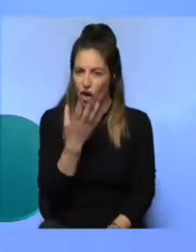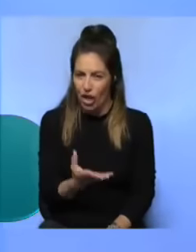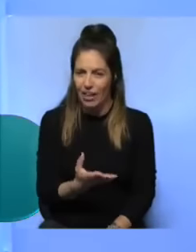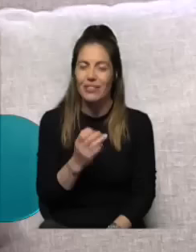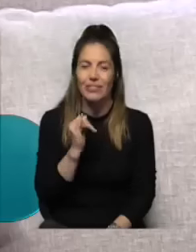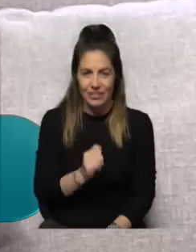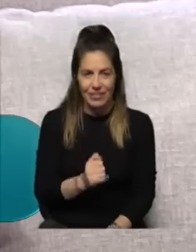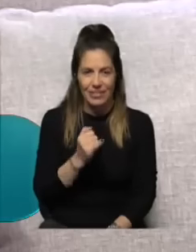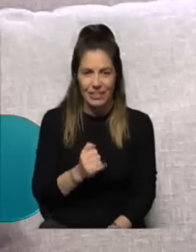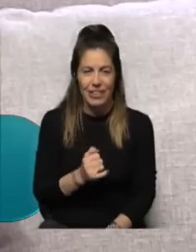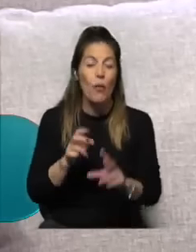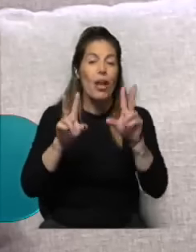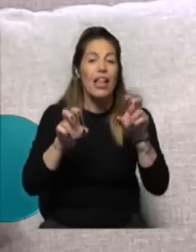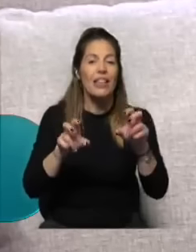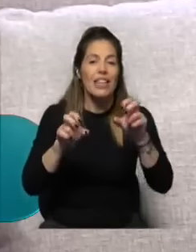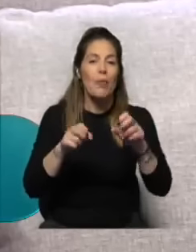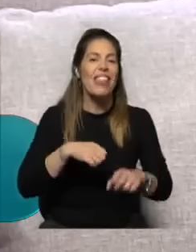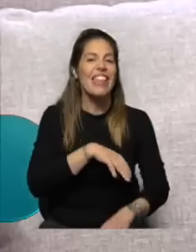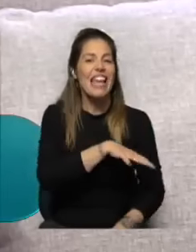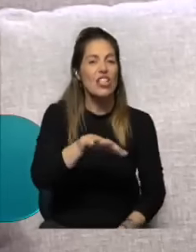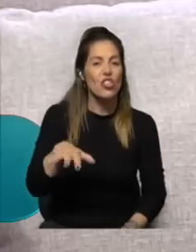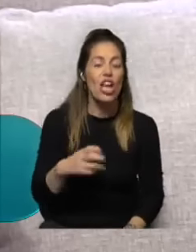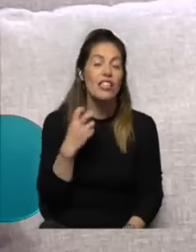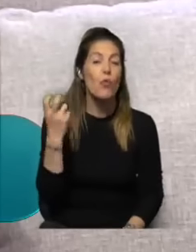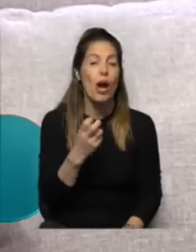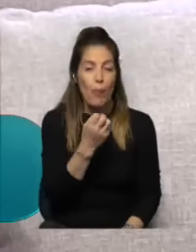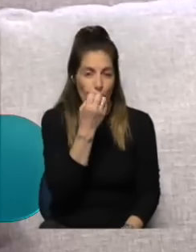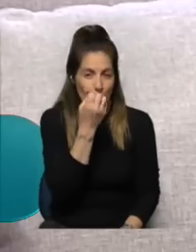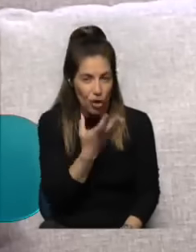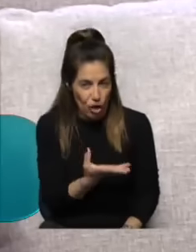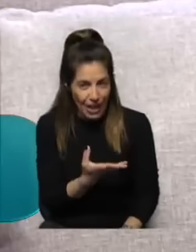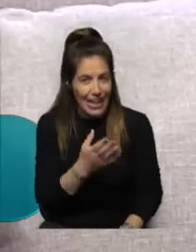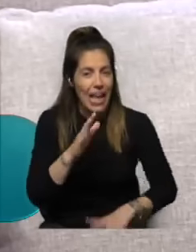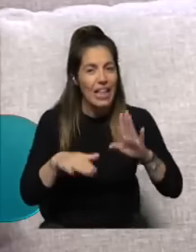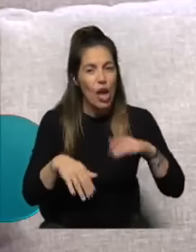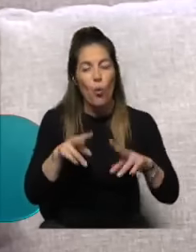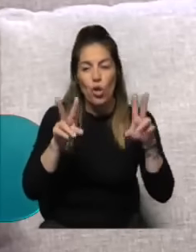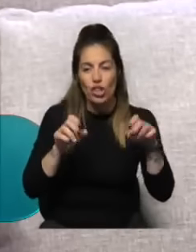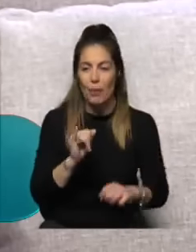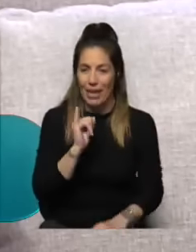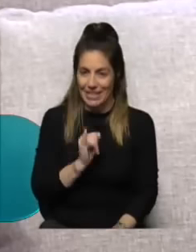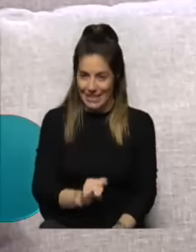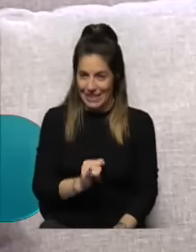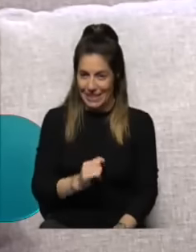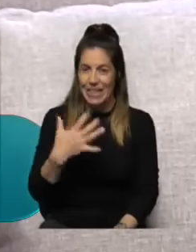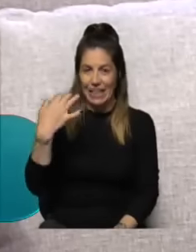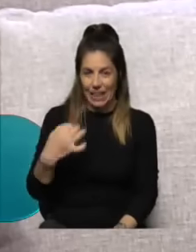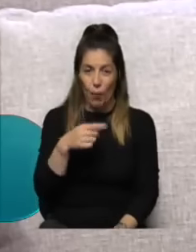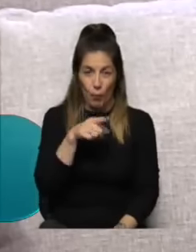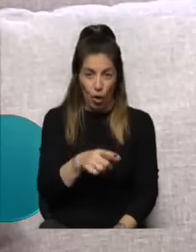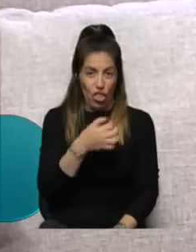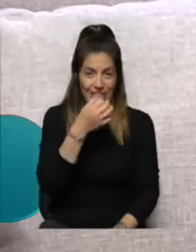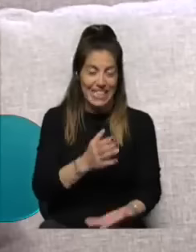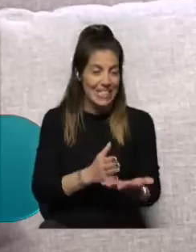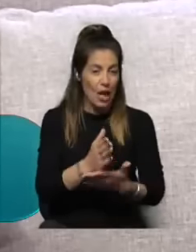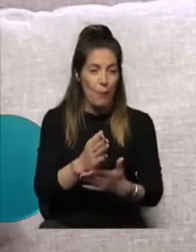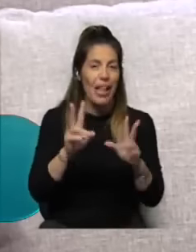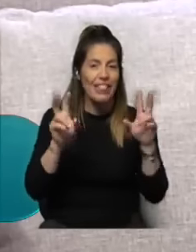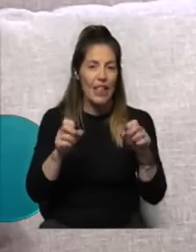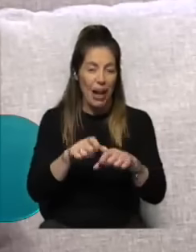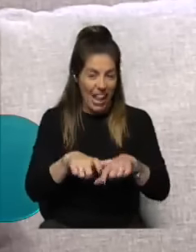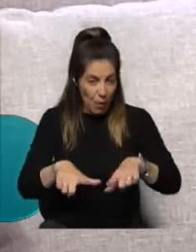a tomar la consigna desde el punto de vista de la sociedad, si intentamos mejorar, creo que en algunos aspectos sí. Creo que vos, por ejemplo, siempre traes el tema de